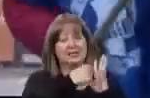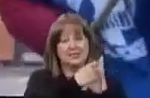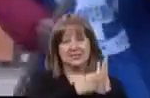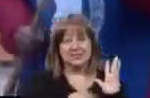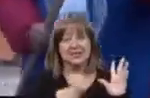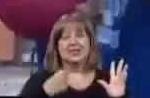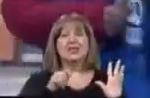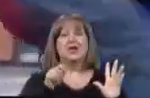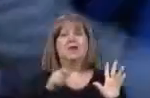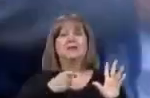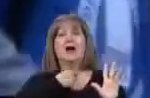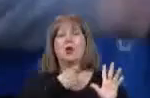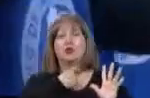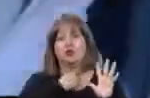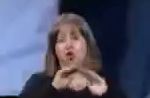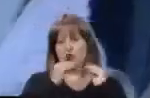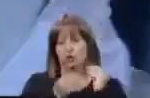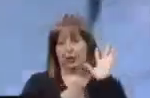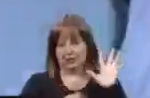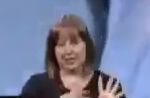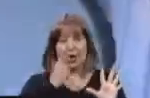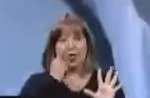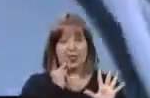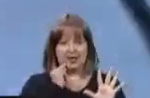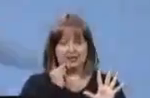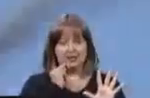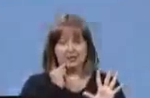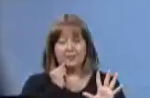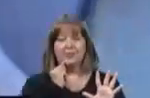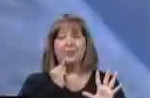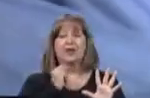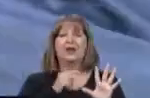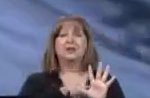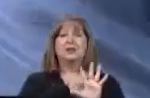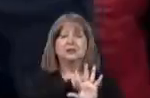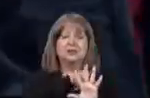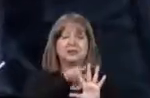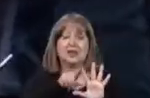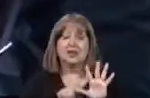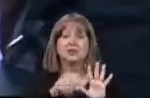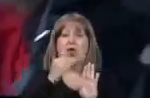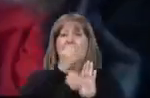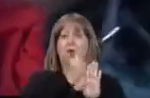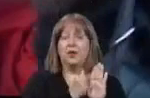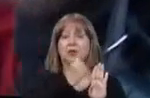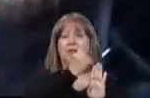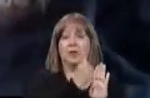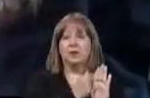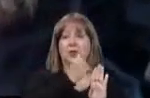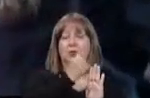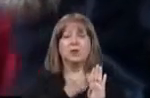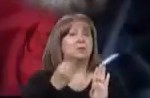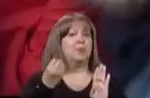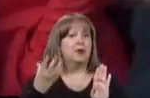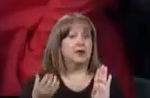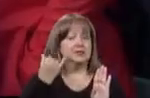de principios de agosto. Sí. Entonces, el reclamo es específicamente sobre los descuentos a esas personas que adhirieron al paro. En